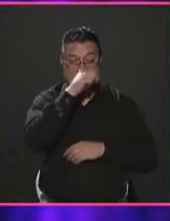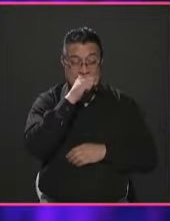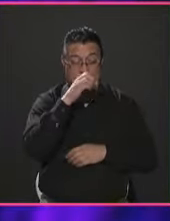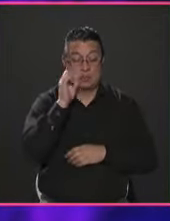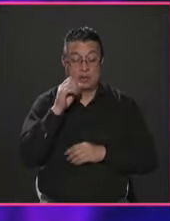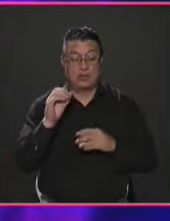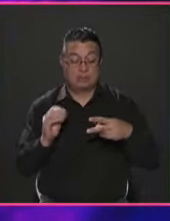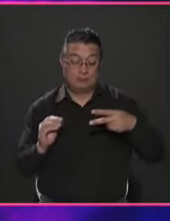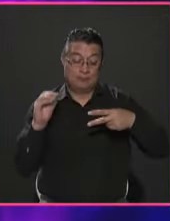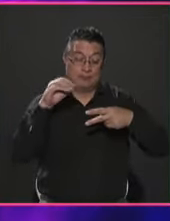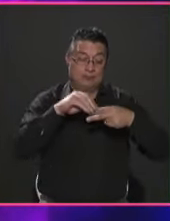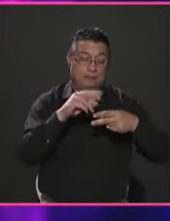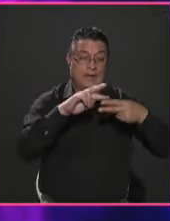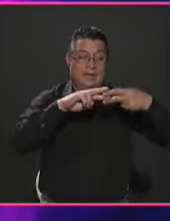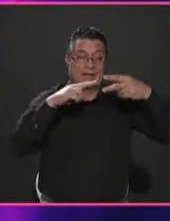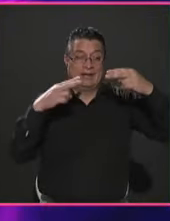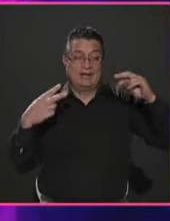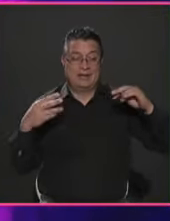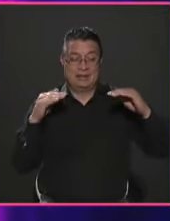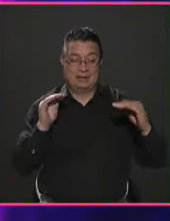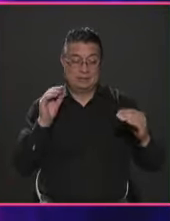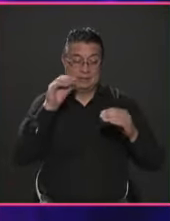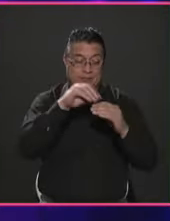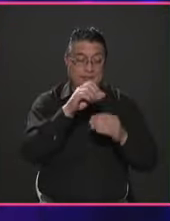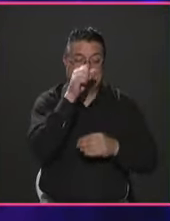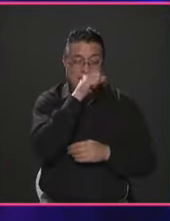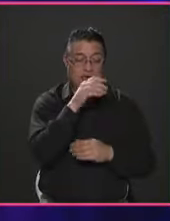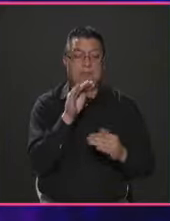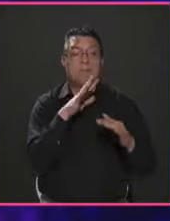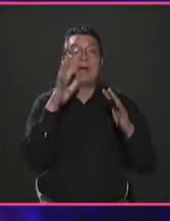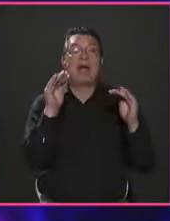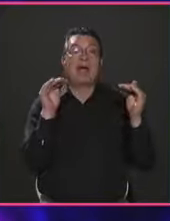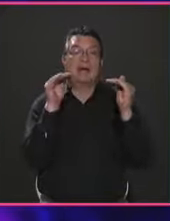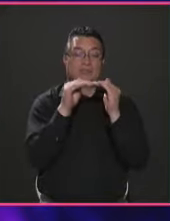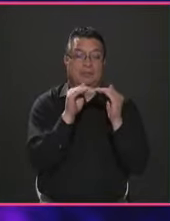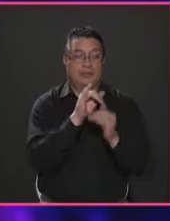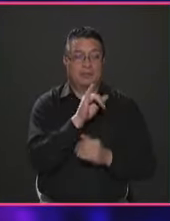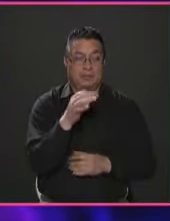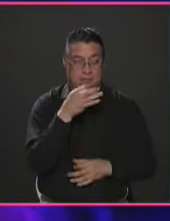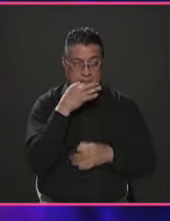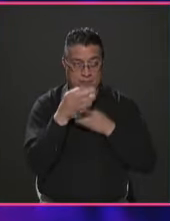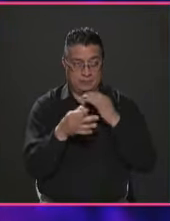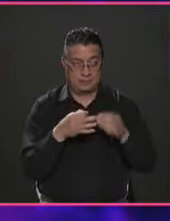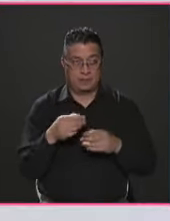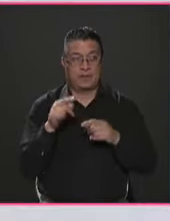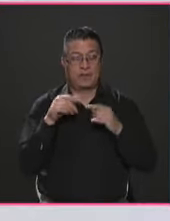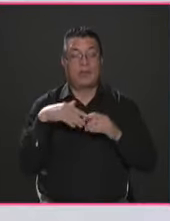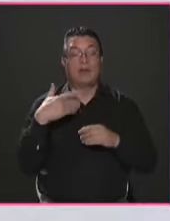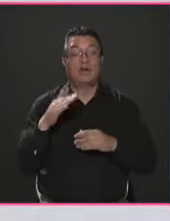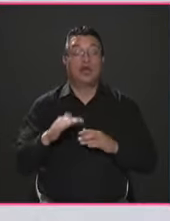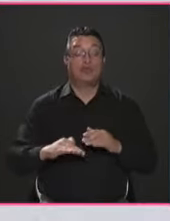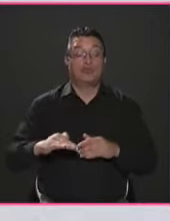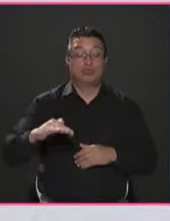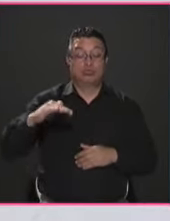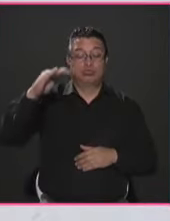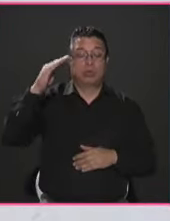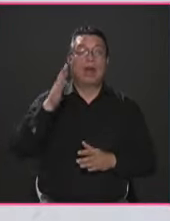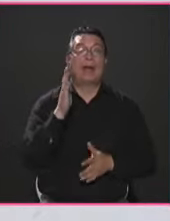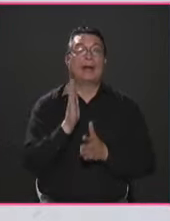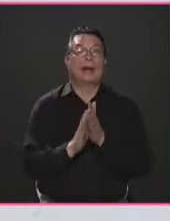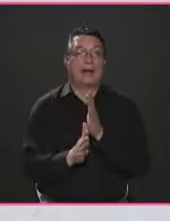genes en el cerdo para hacerlo más compatible con nosotros hablaré más de eso y luego crec muy